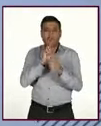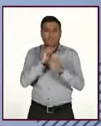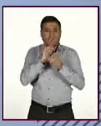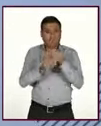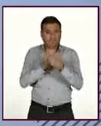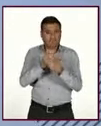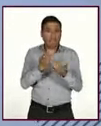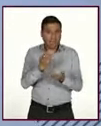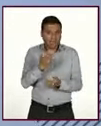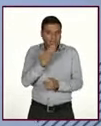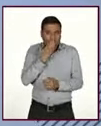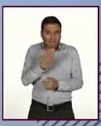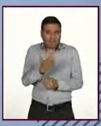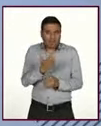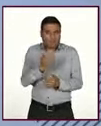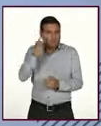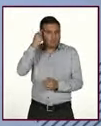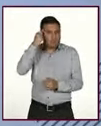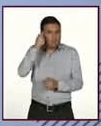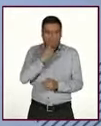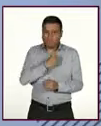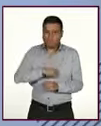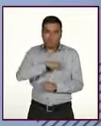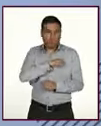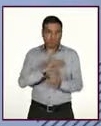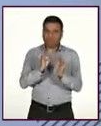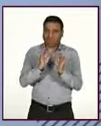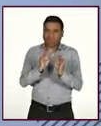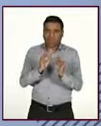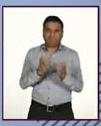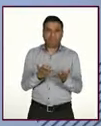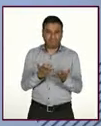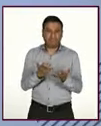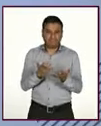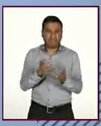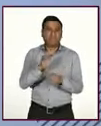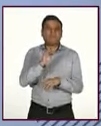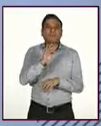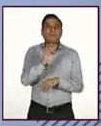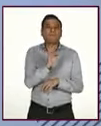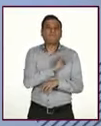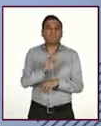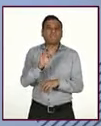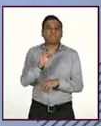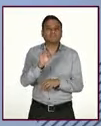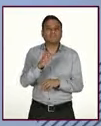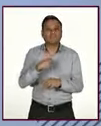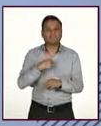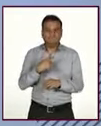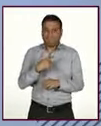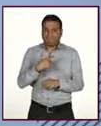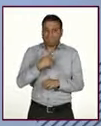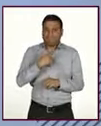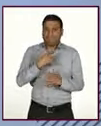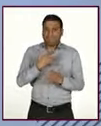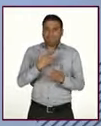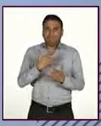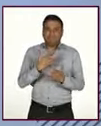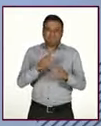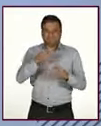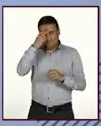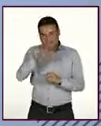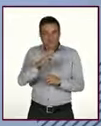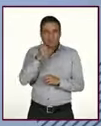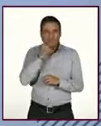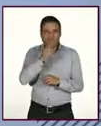un factor protector de la salud mental y te ayuda a que puedas tener esas ganas, ¿no? El típico échale ganas